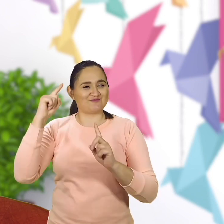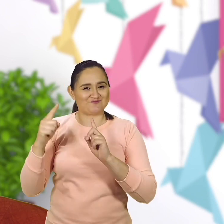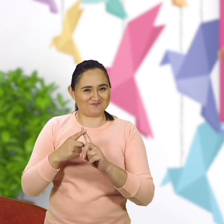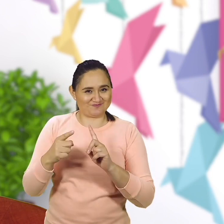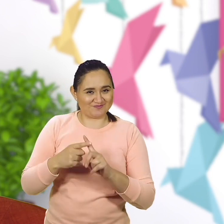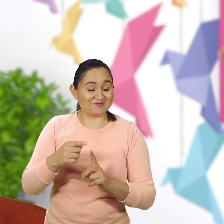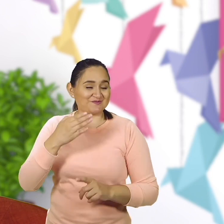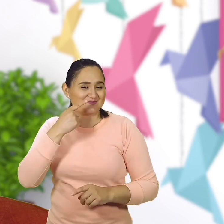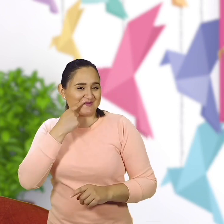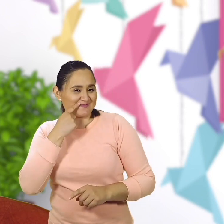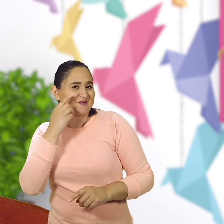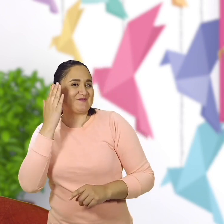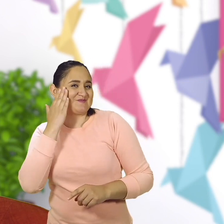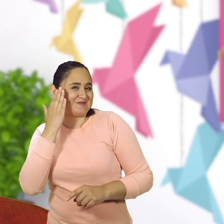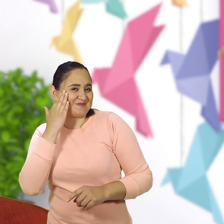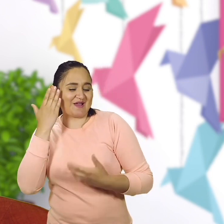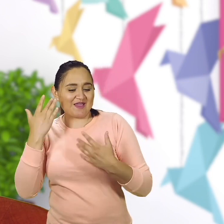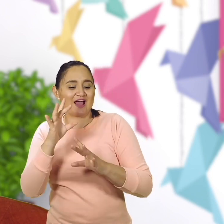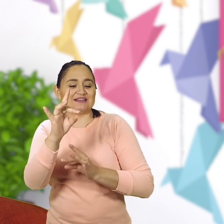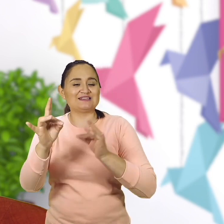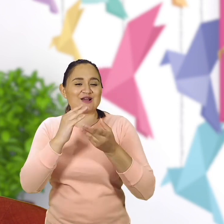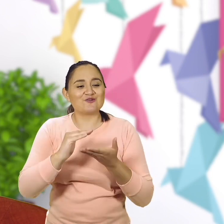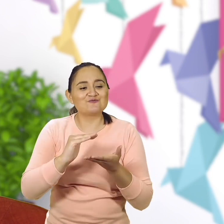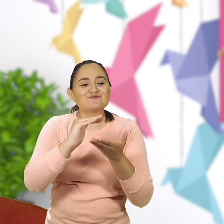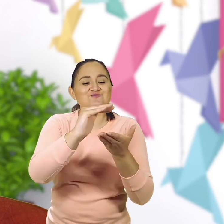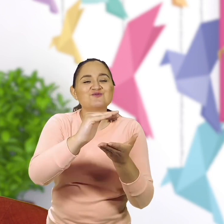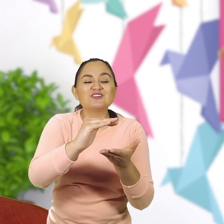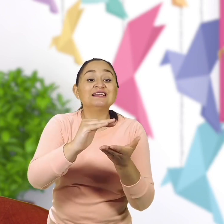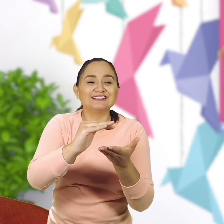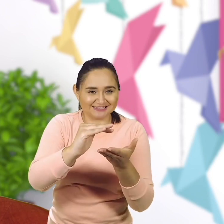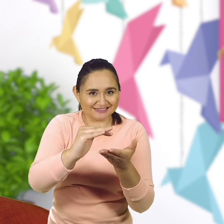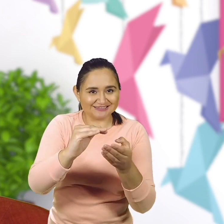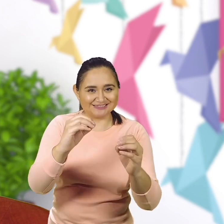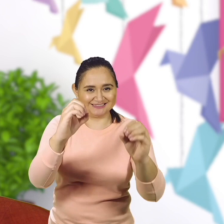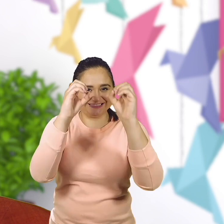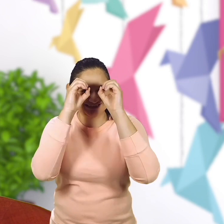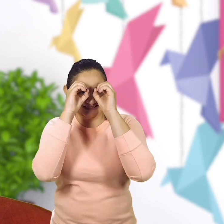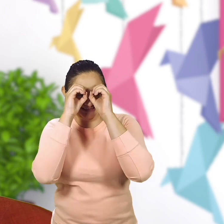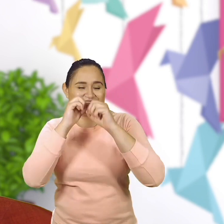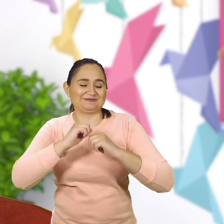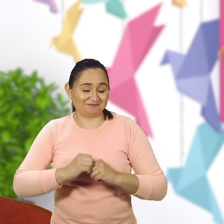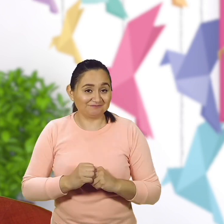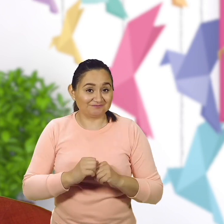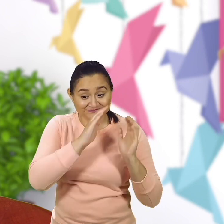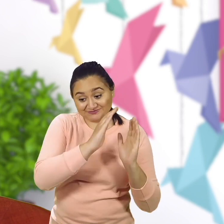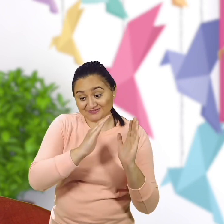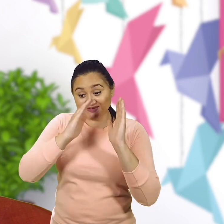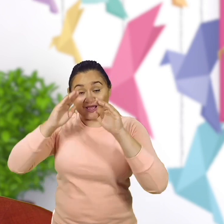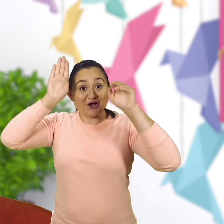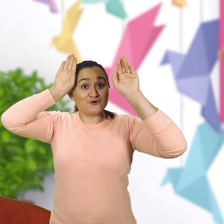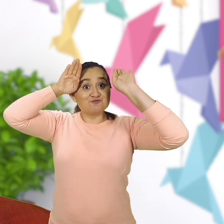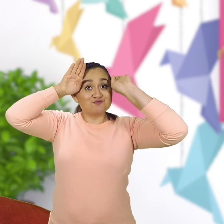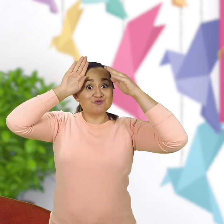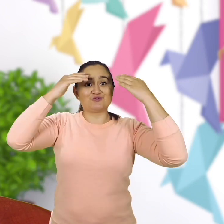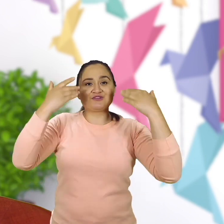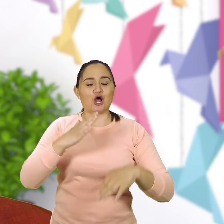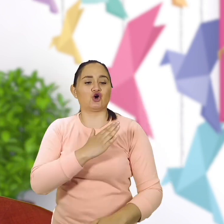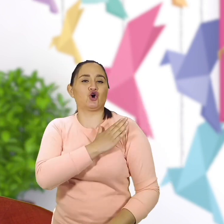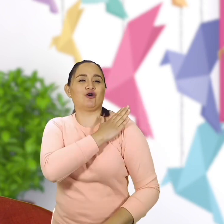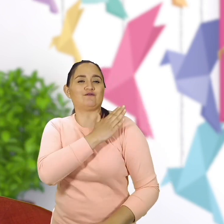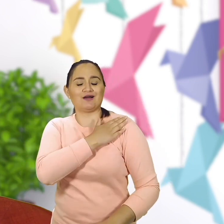sus padres que como premio le regalaron lo que Miguel siempre había querido, unos lentes de contacto. Bruno, por su